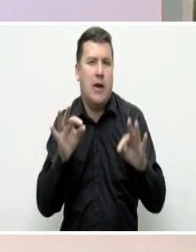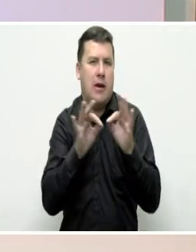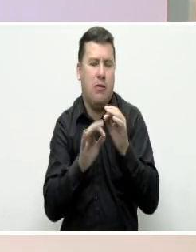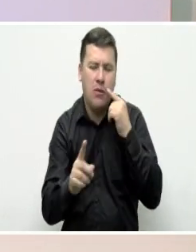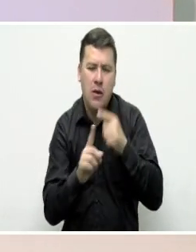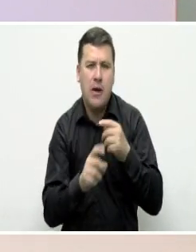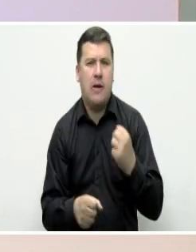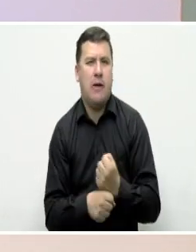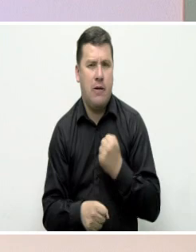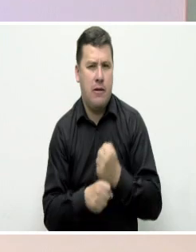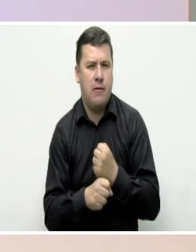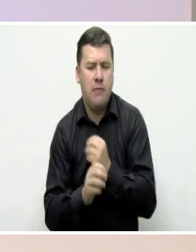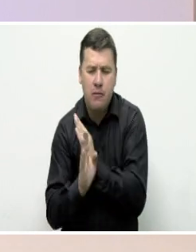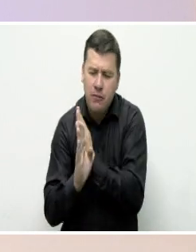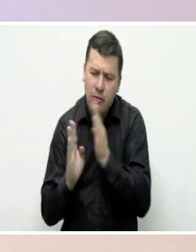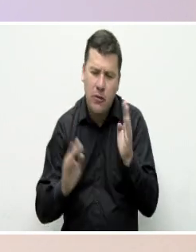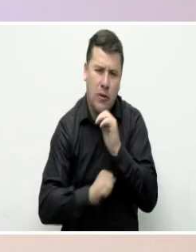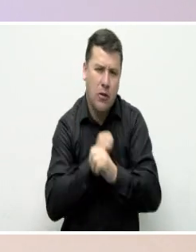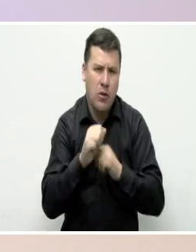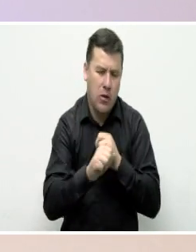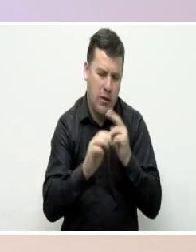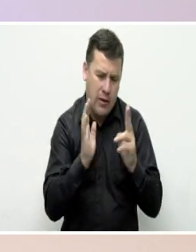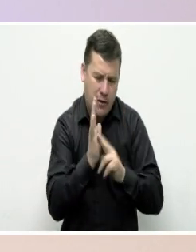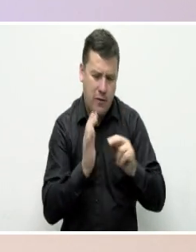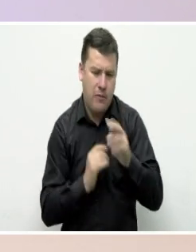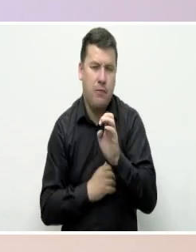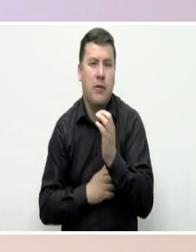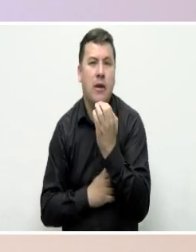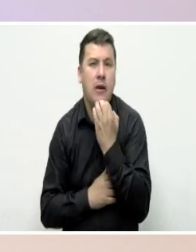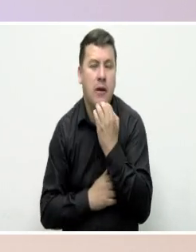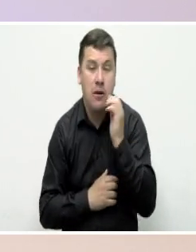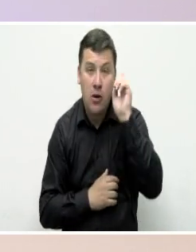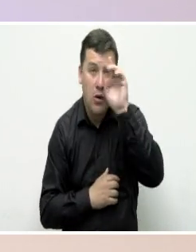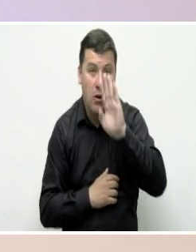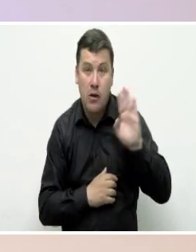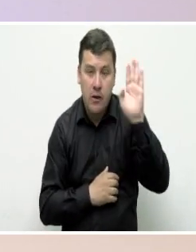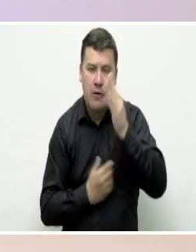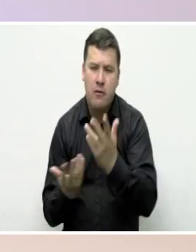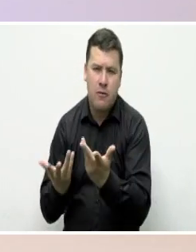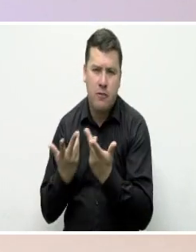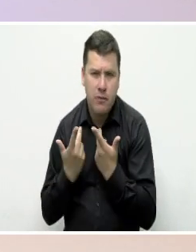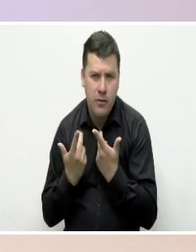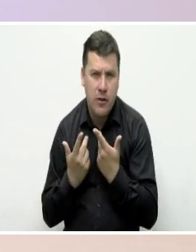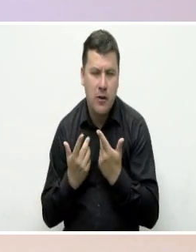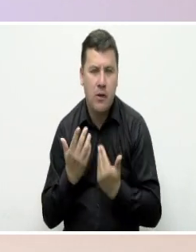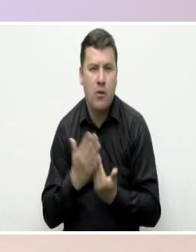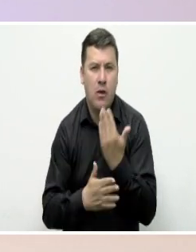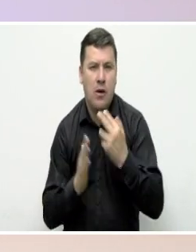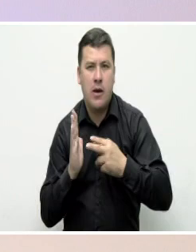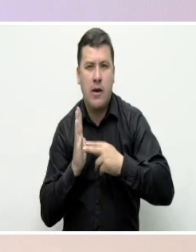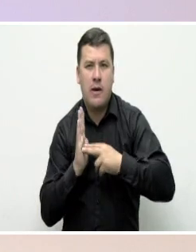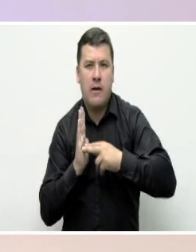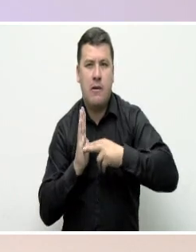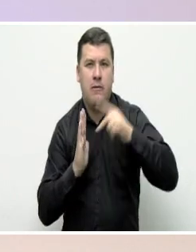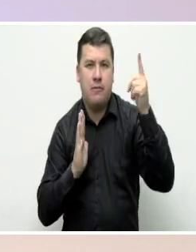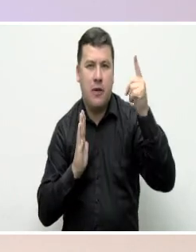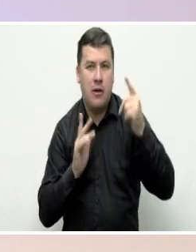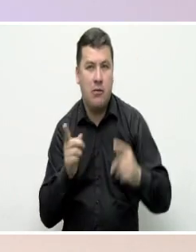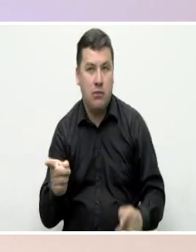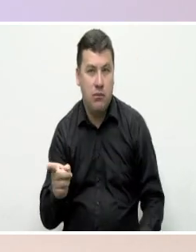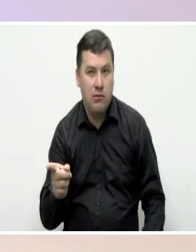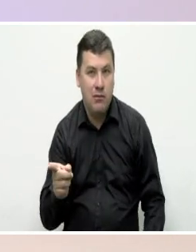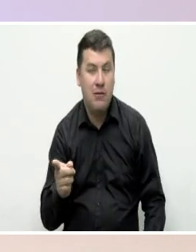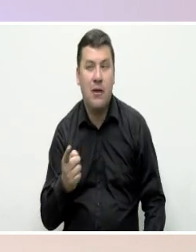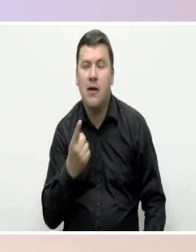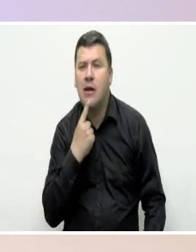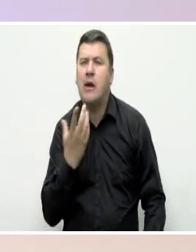trabajando a lo largo del 2019. Por ejemplo, el gobernador nos hablaba de la tecnología. Y como lo hemos podido